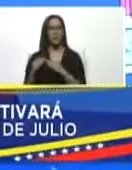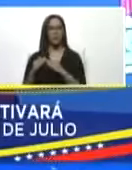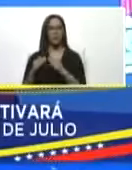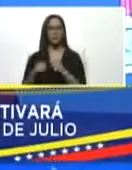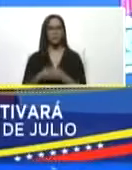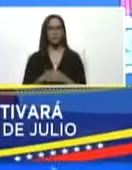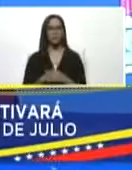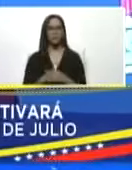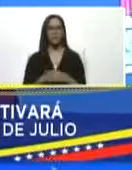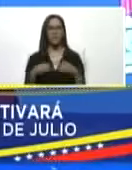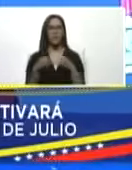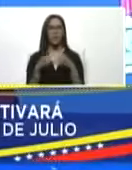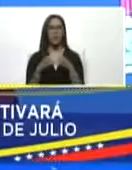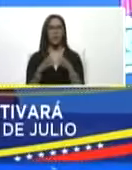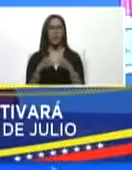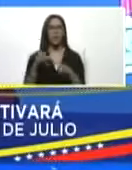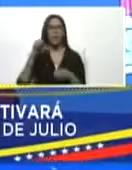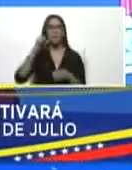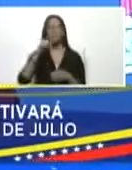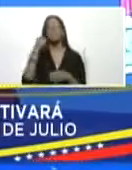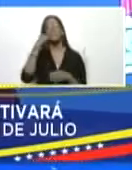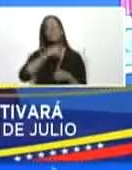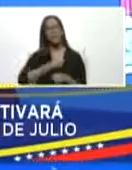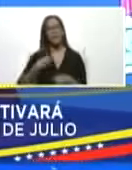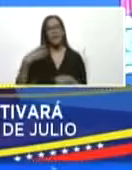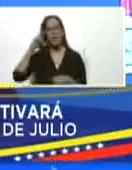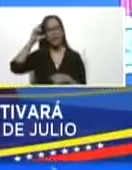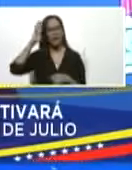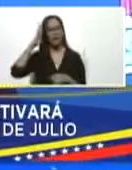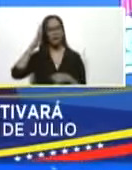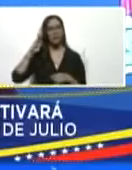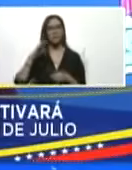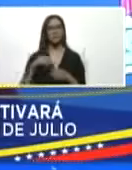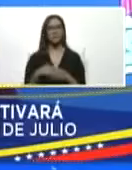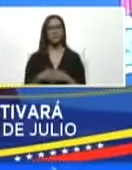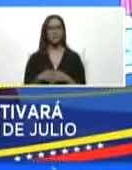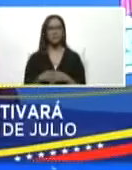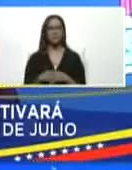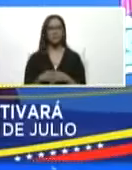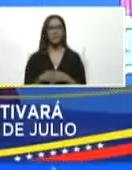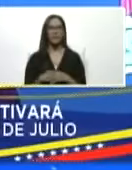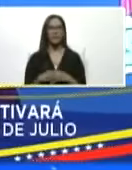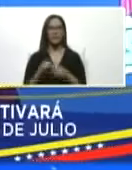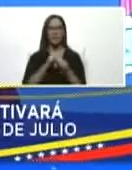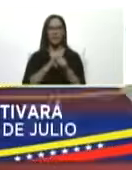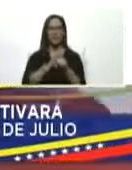Y la compañera Blanca Ecao, influencer comunera.